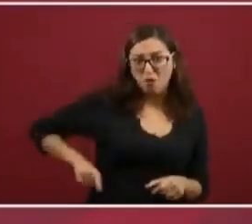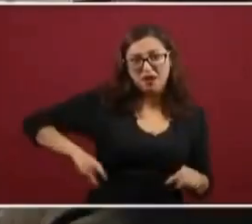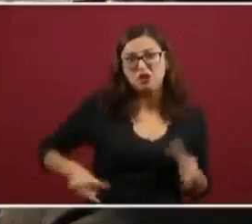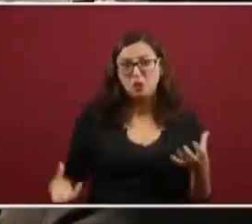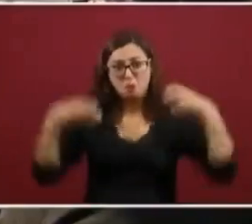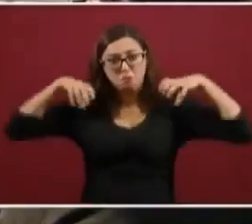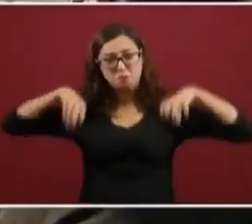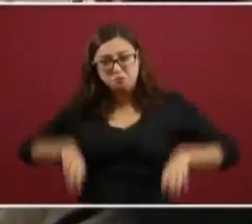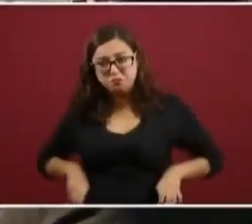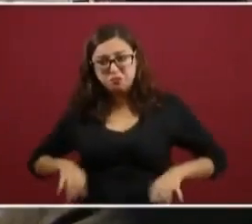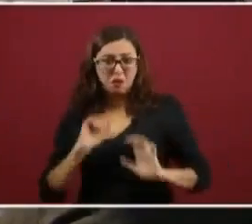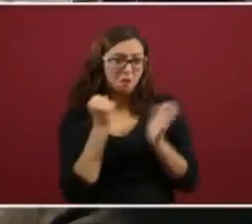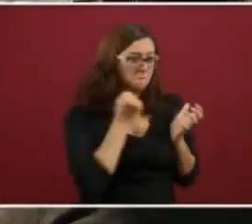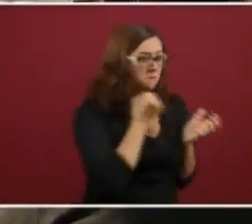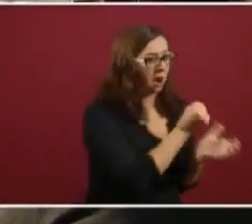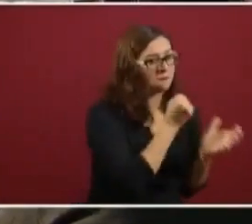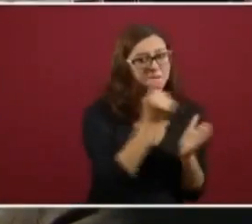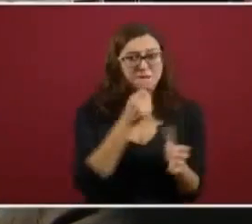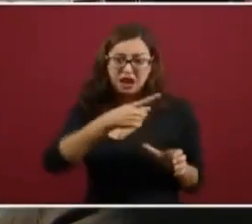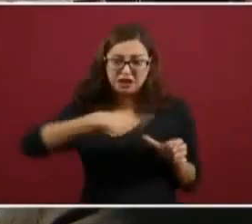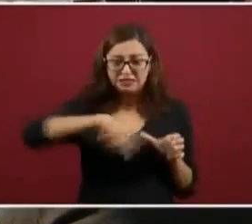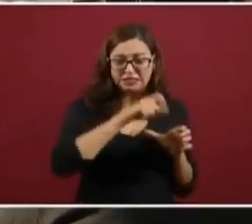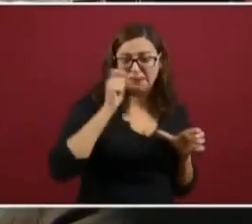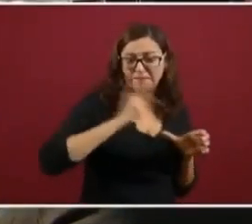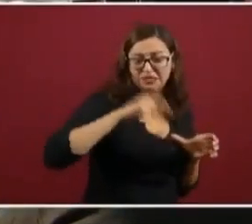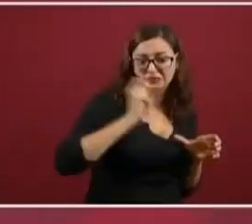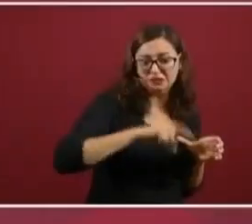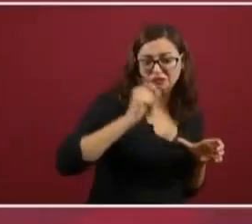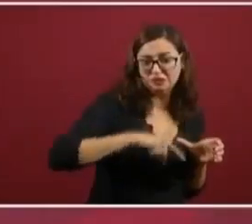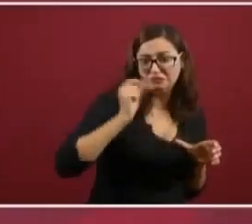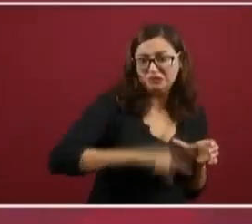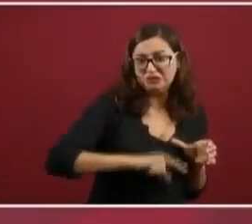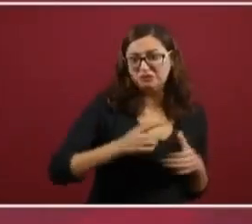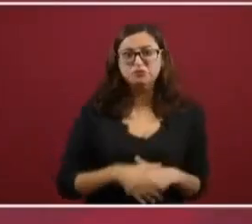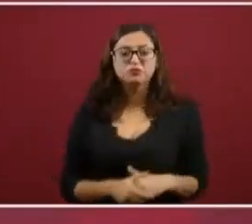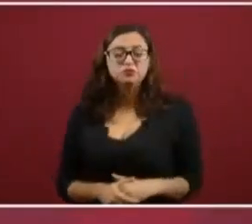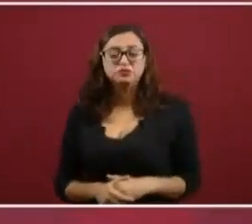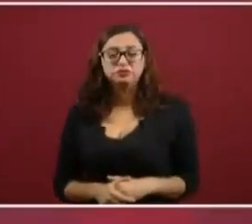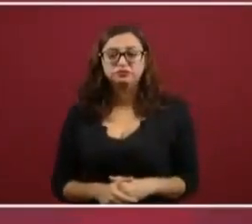Y como aquí si se escuchan las